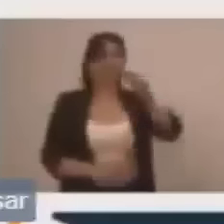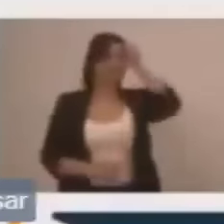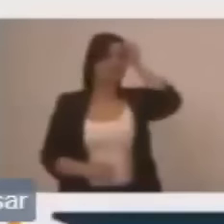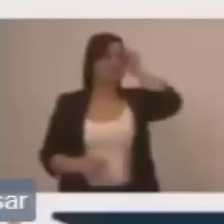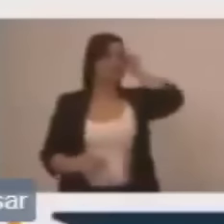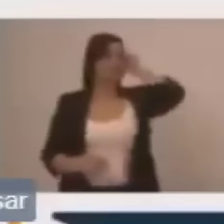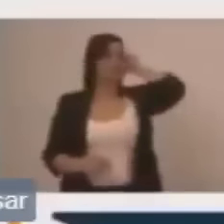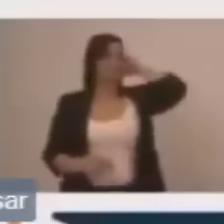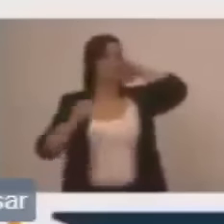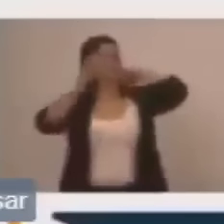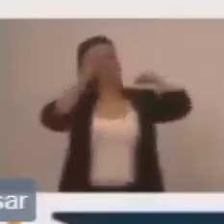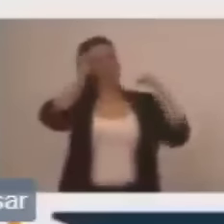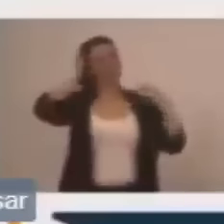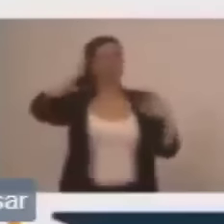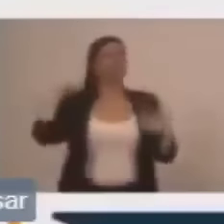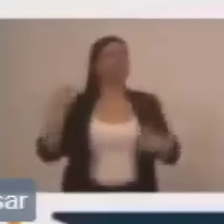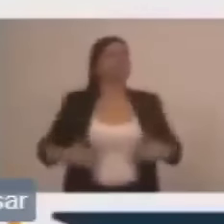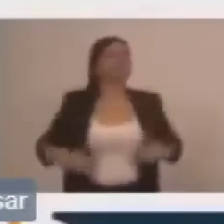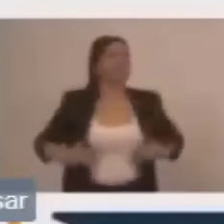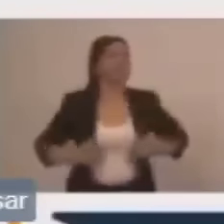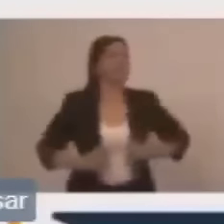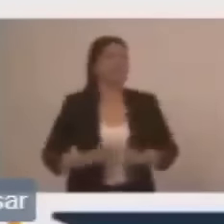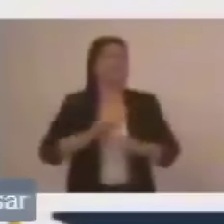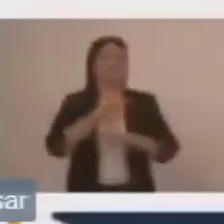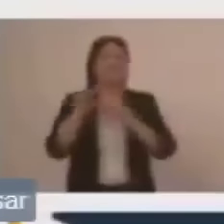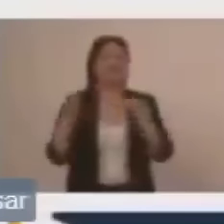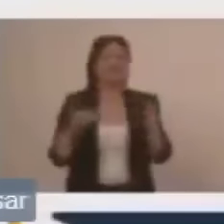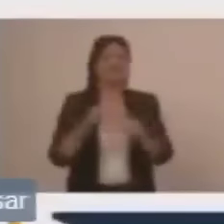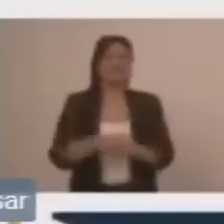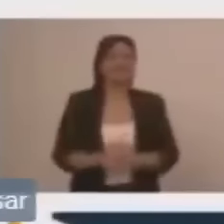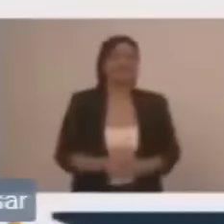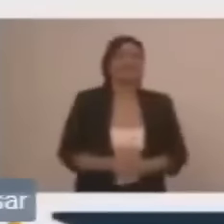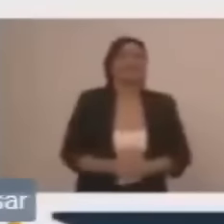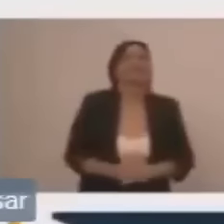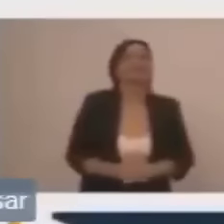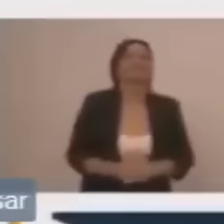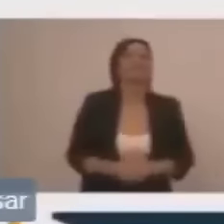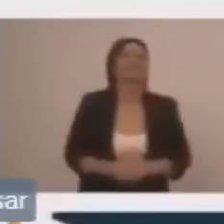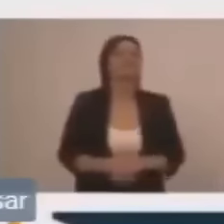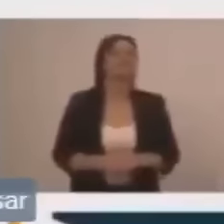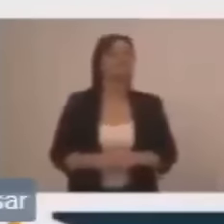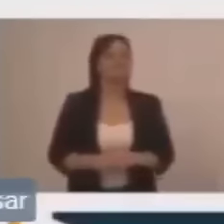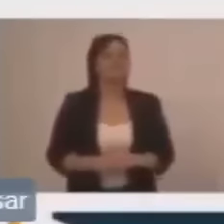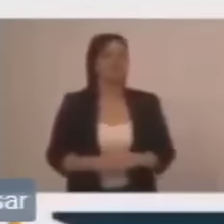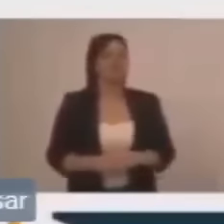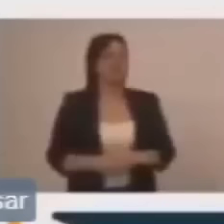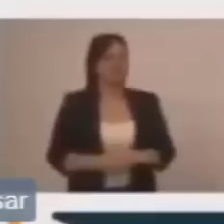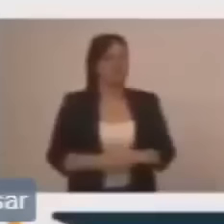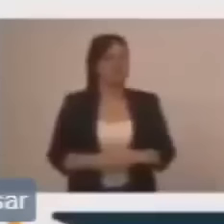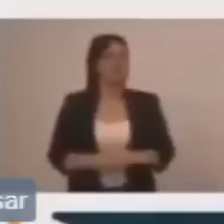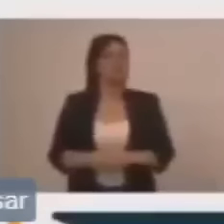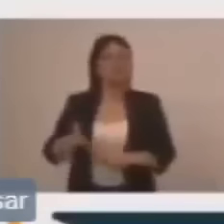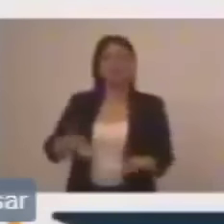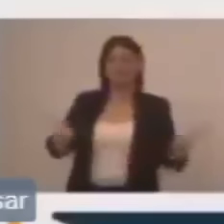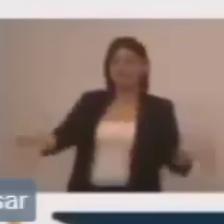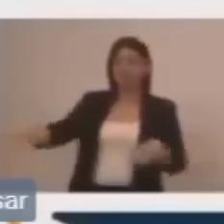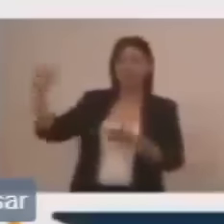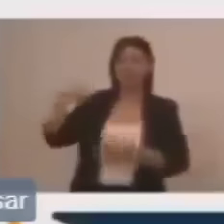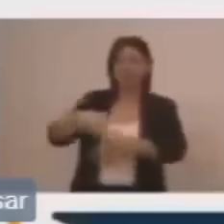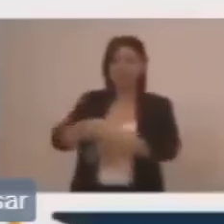Vaya por ellos. ¿Quieren encontrar los pícaros y los bandidos? Ahí están los que robaron a Medellín y no han